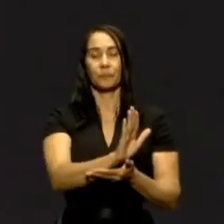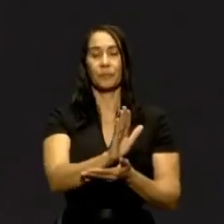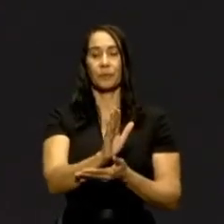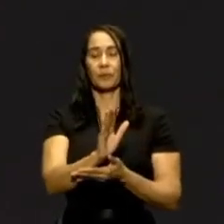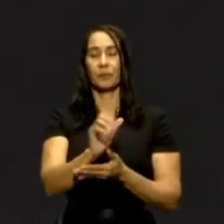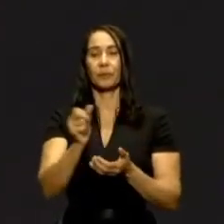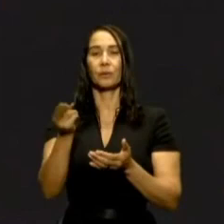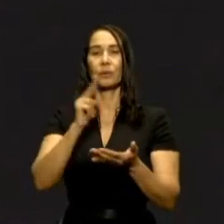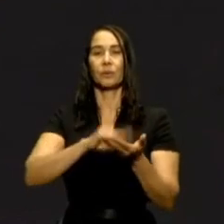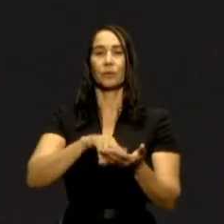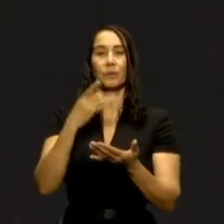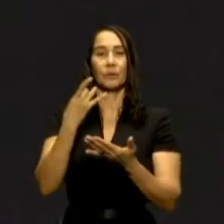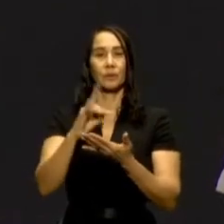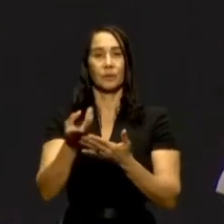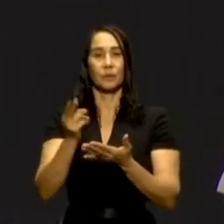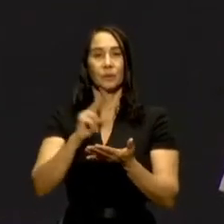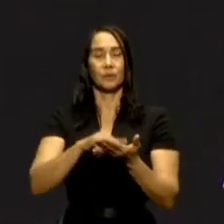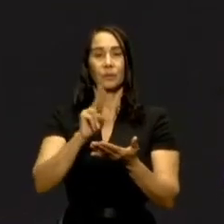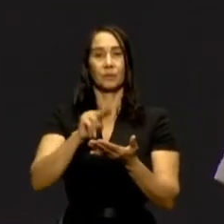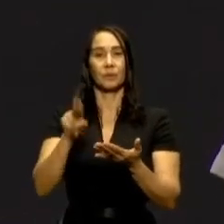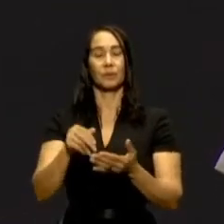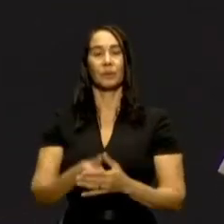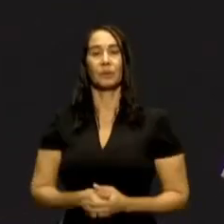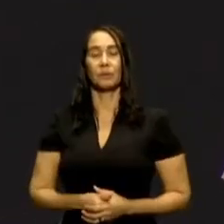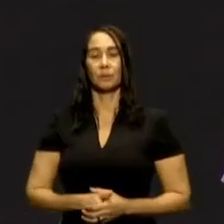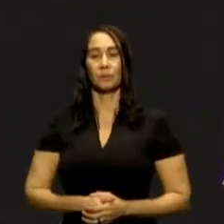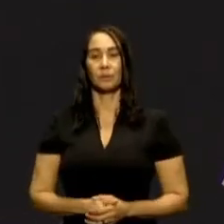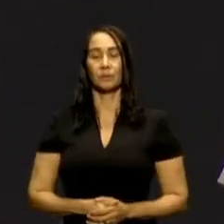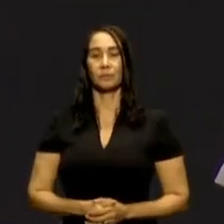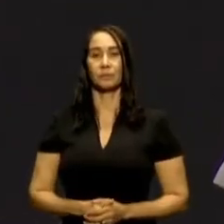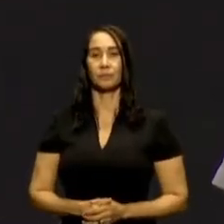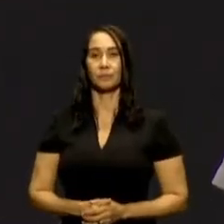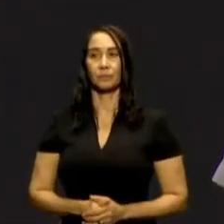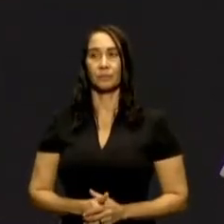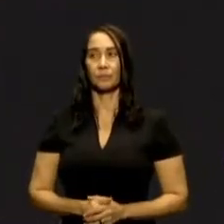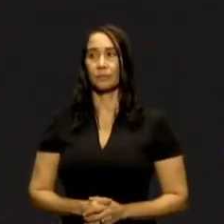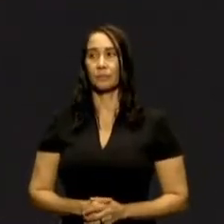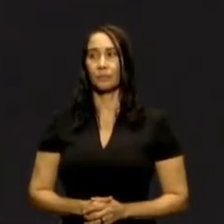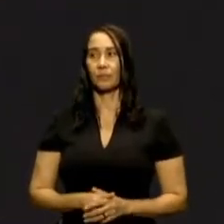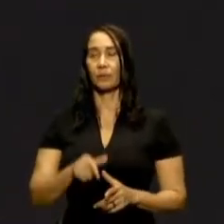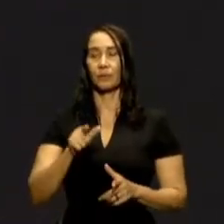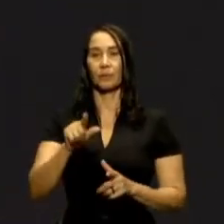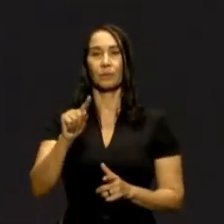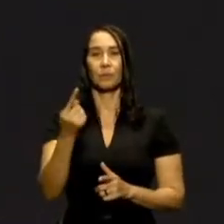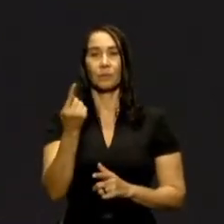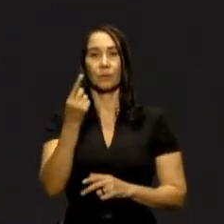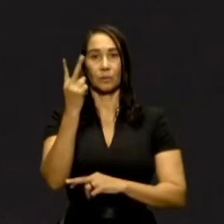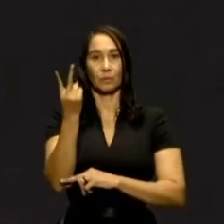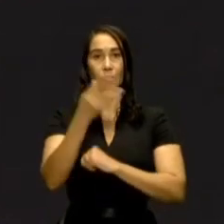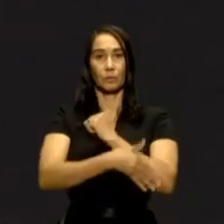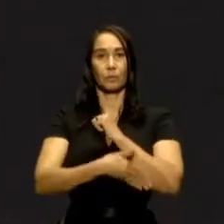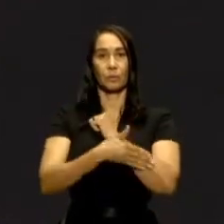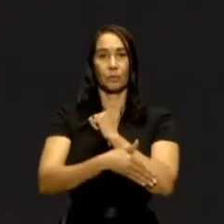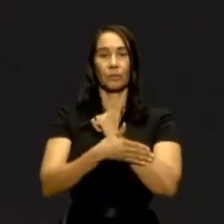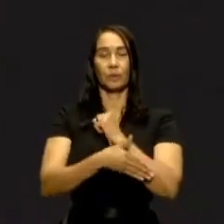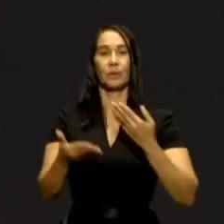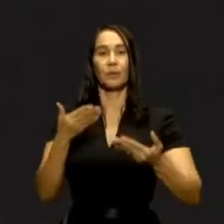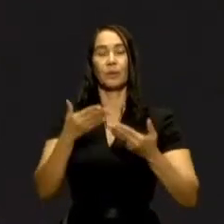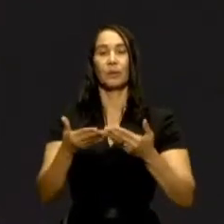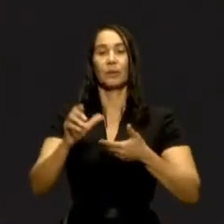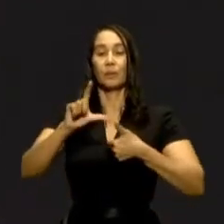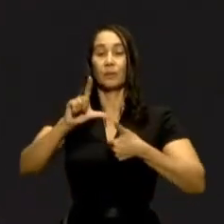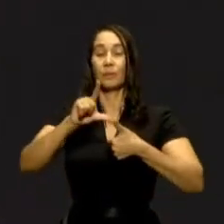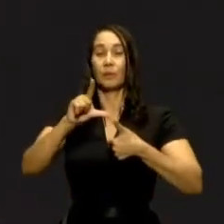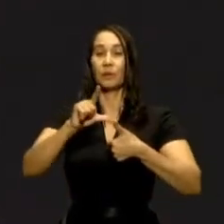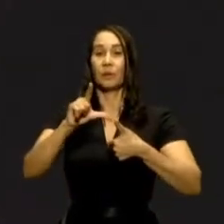ciclos del 2018 al 2022. De estos, únicamente dos países pertenecen a América